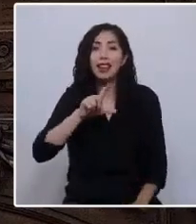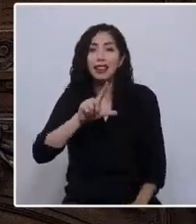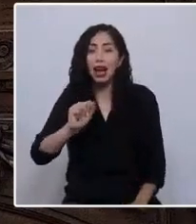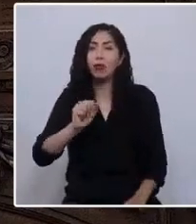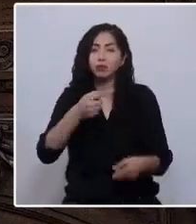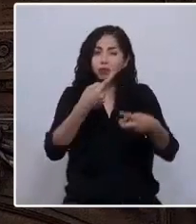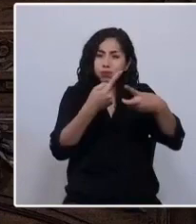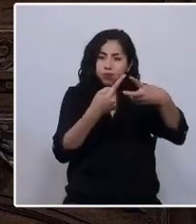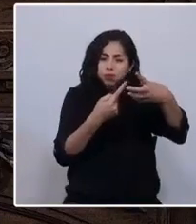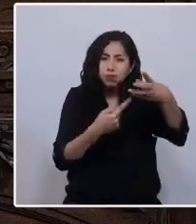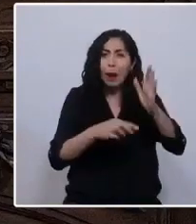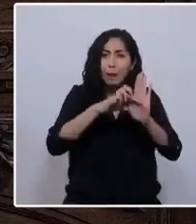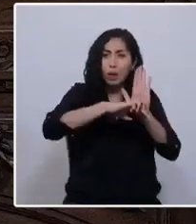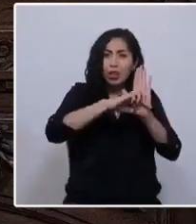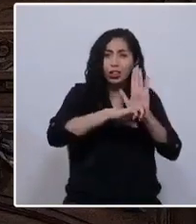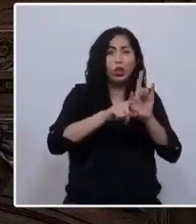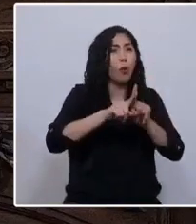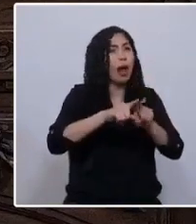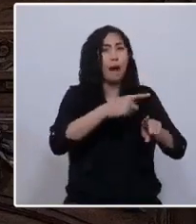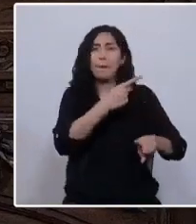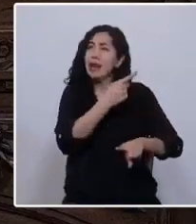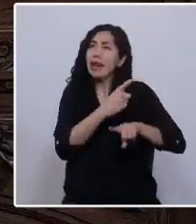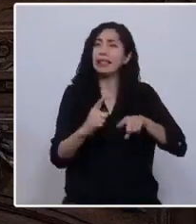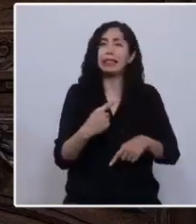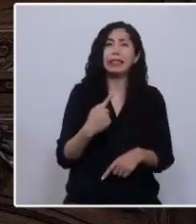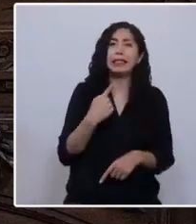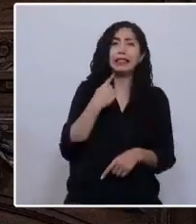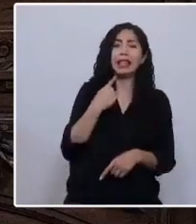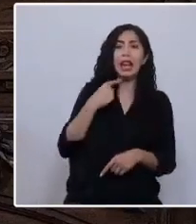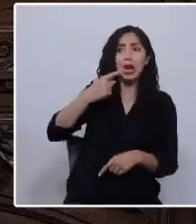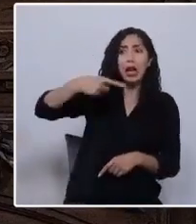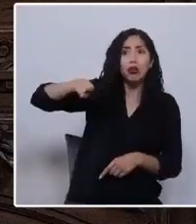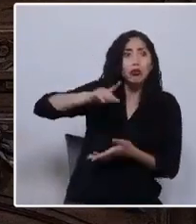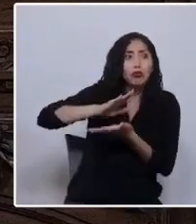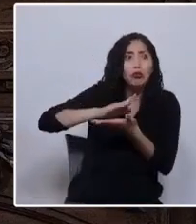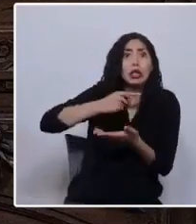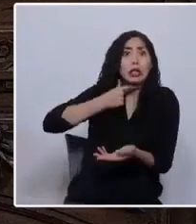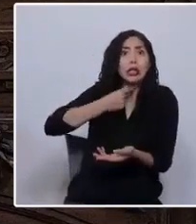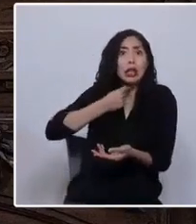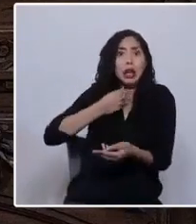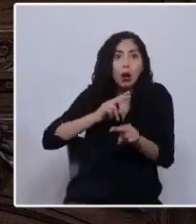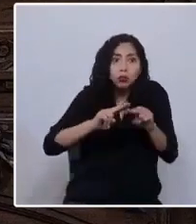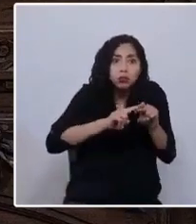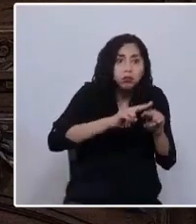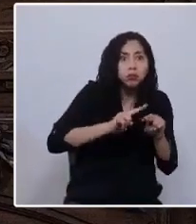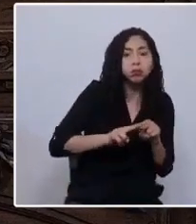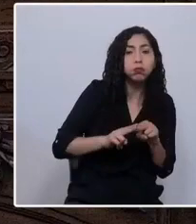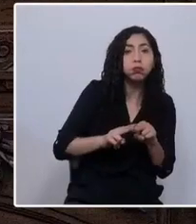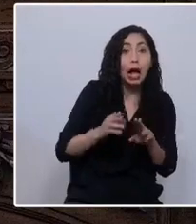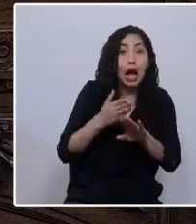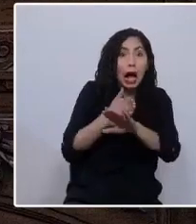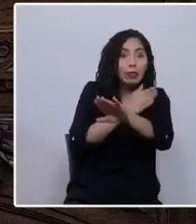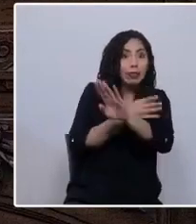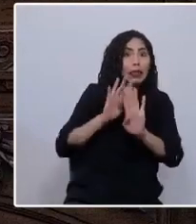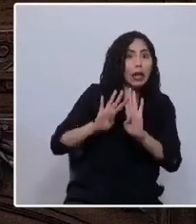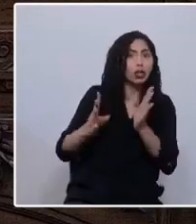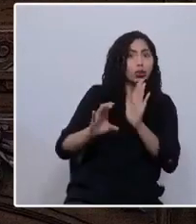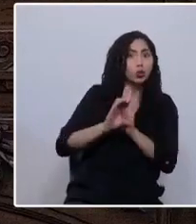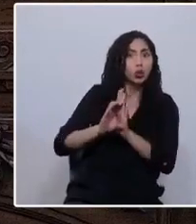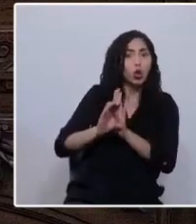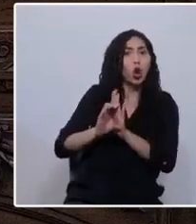una amenaza latente y quieran desarrollarse y amarrarse antes de que esta nueva constitución cambie las reglas del sucio juego que nos han impuesto